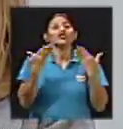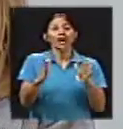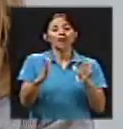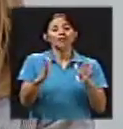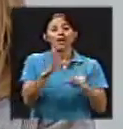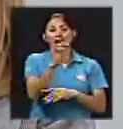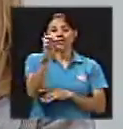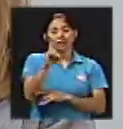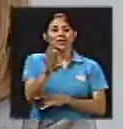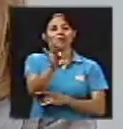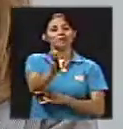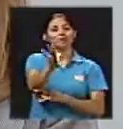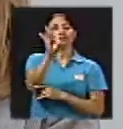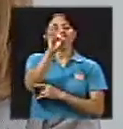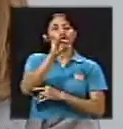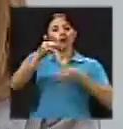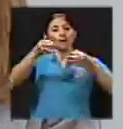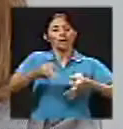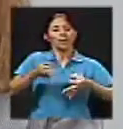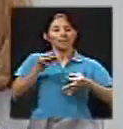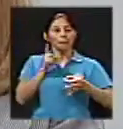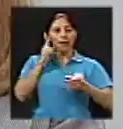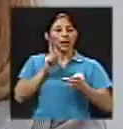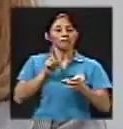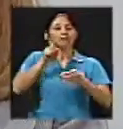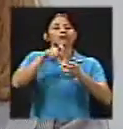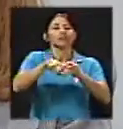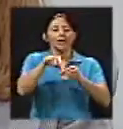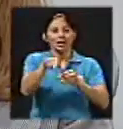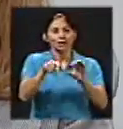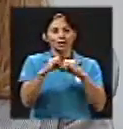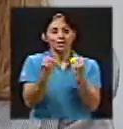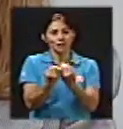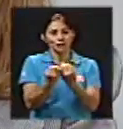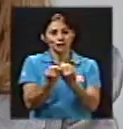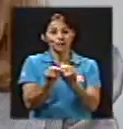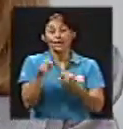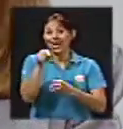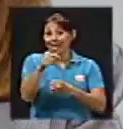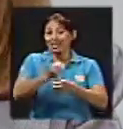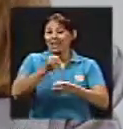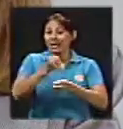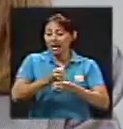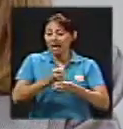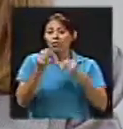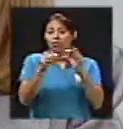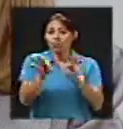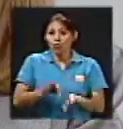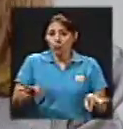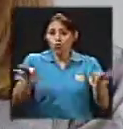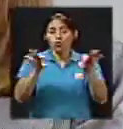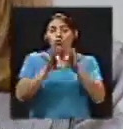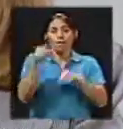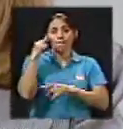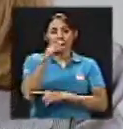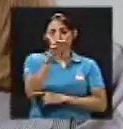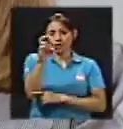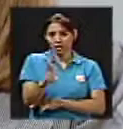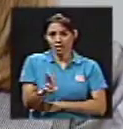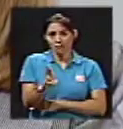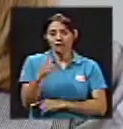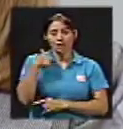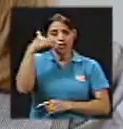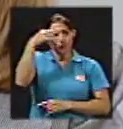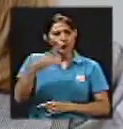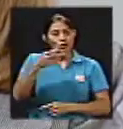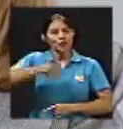iniciar su proceso de ingreso a esta organización. Será, creo, una tarea de muchísima trascendencia para este país. Creo que vamos